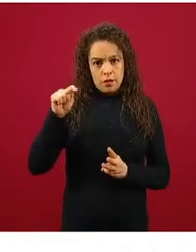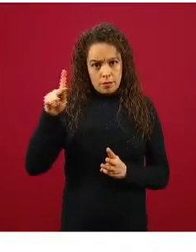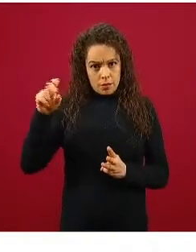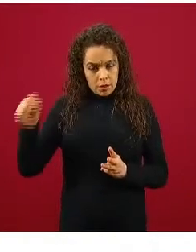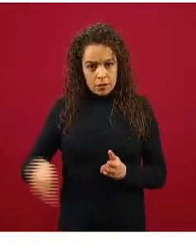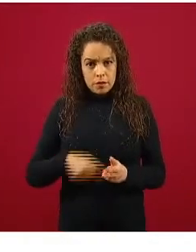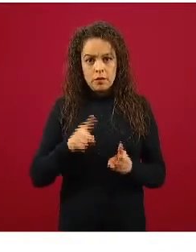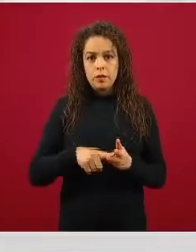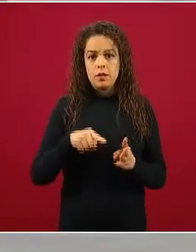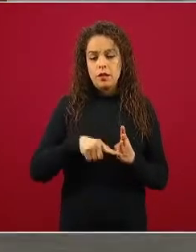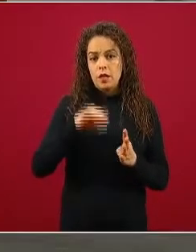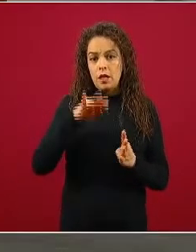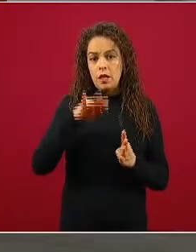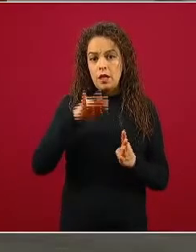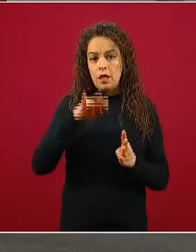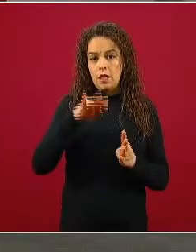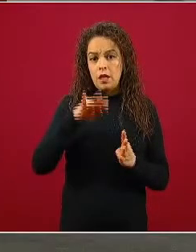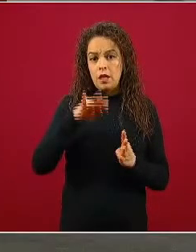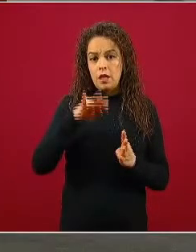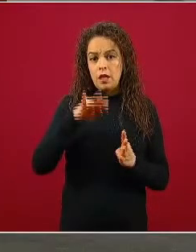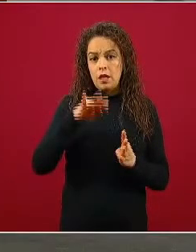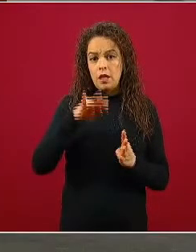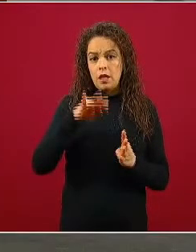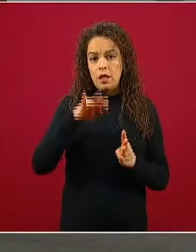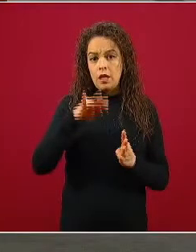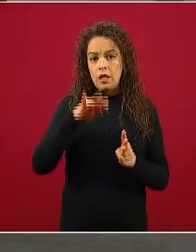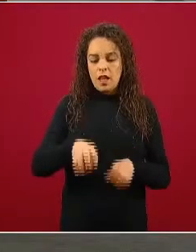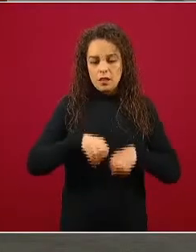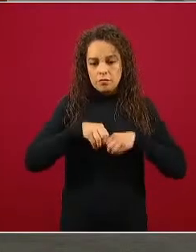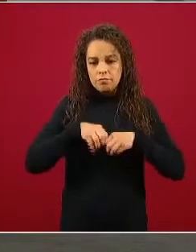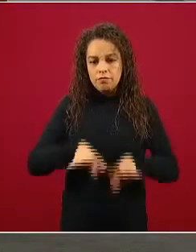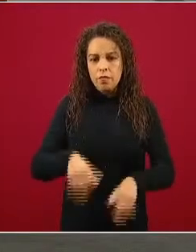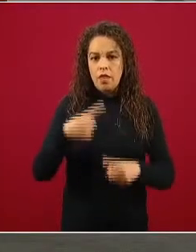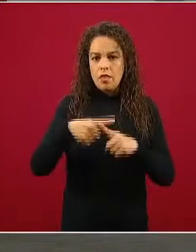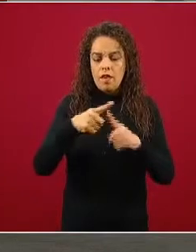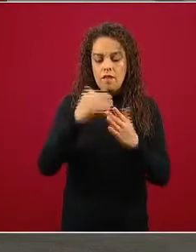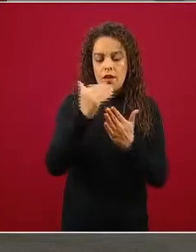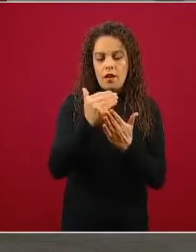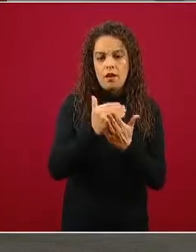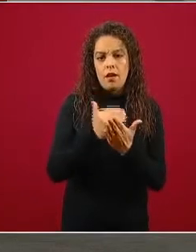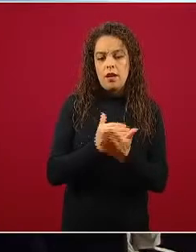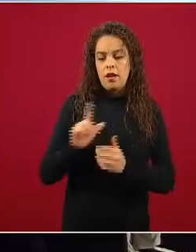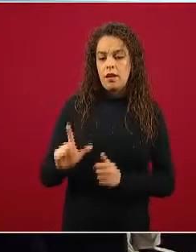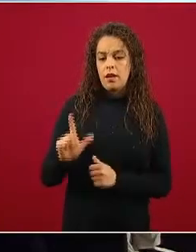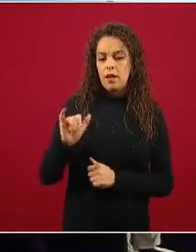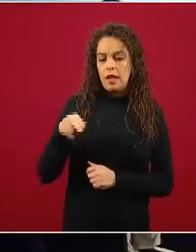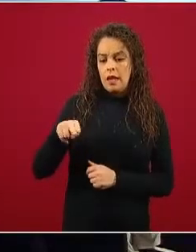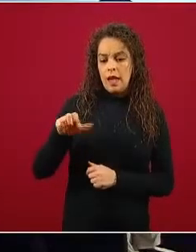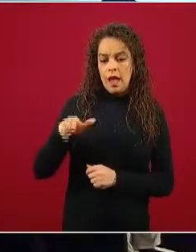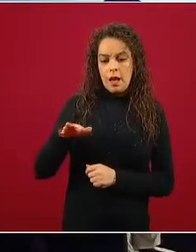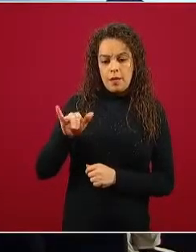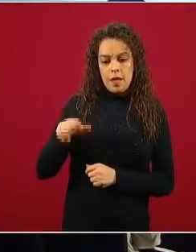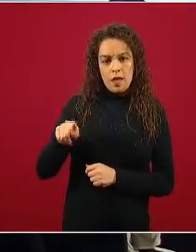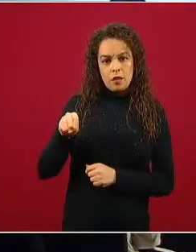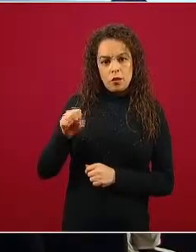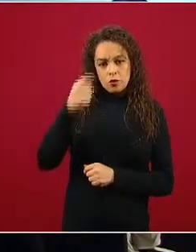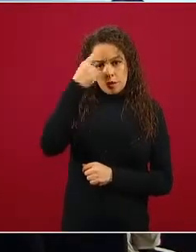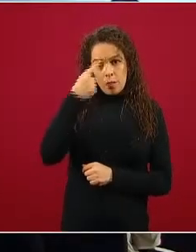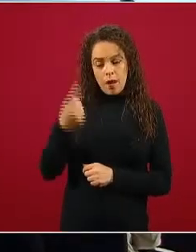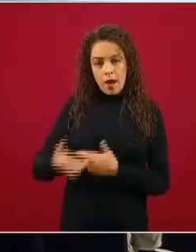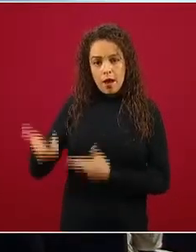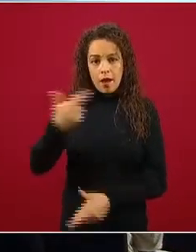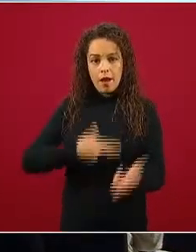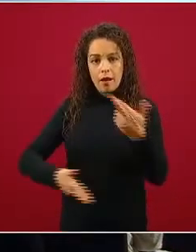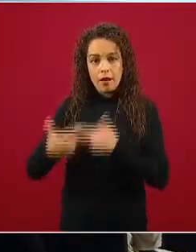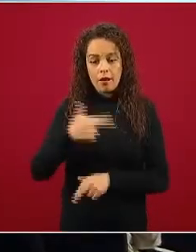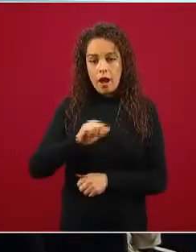Social, publicamos los lineamientos técnicos específicos para el retorno a las actividades